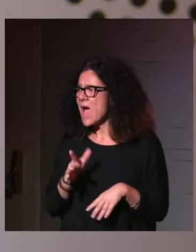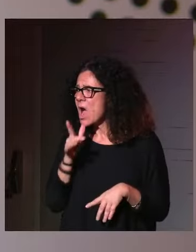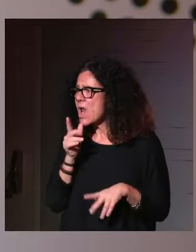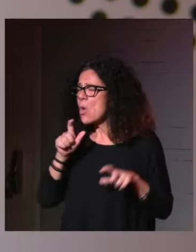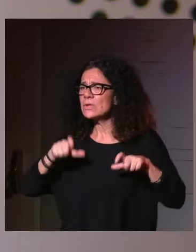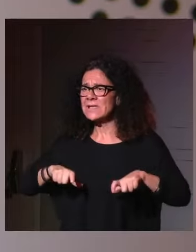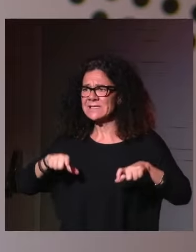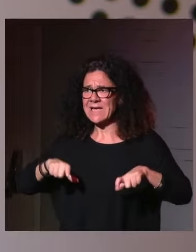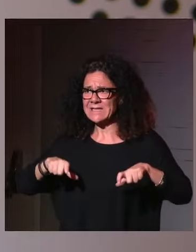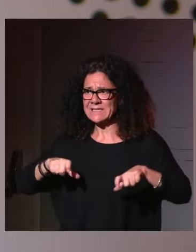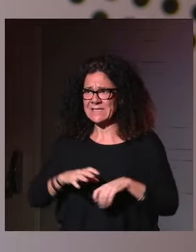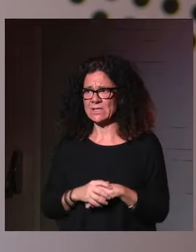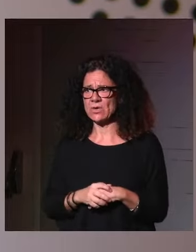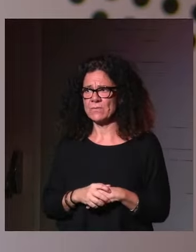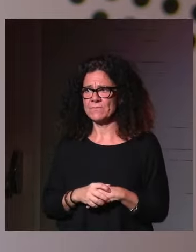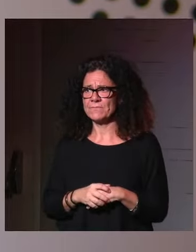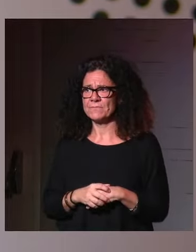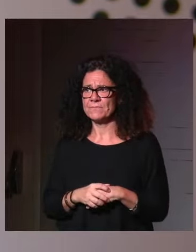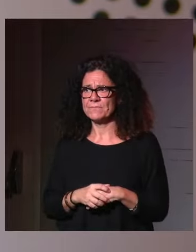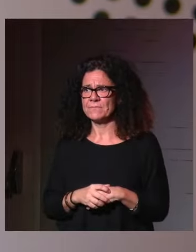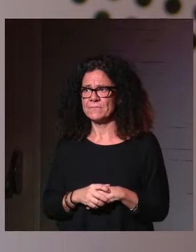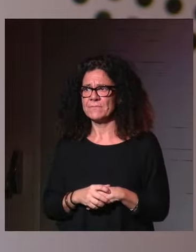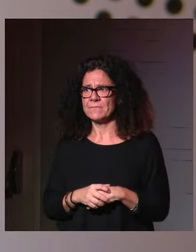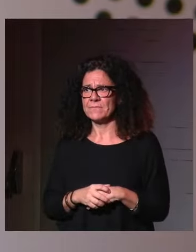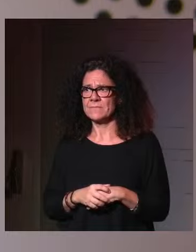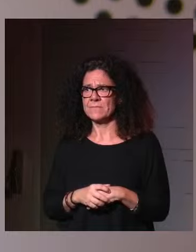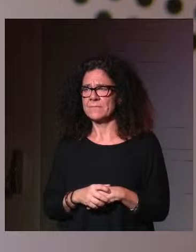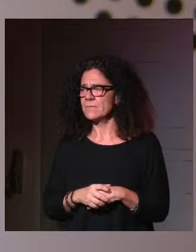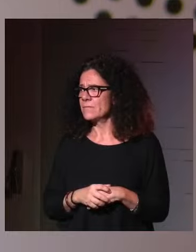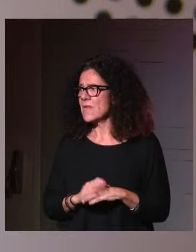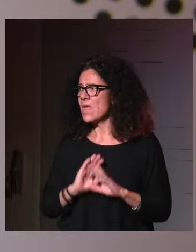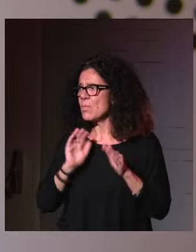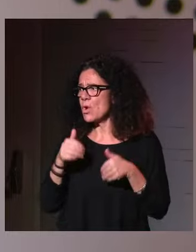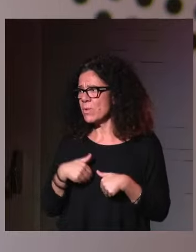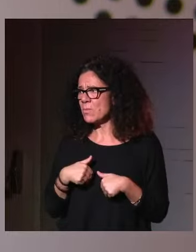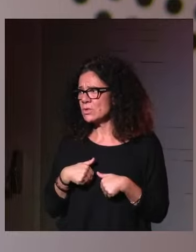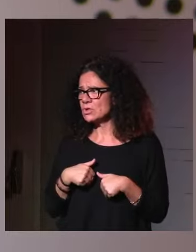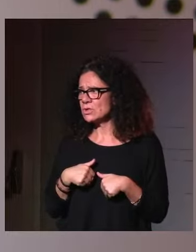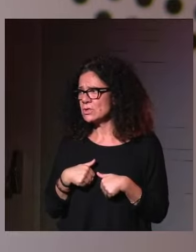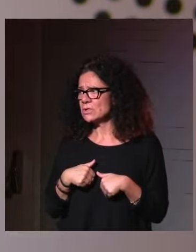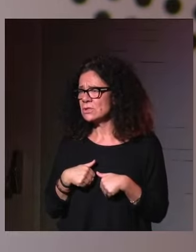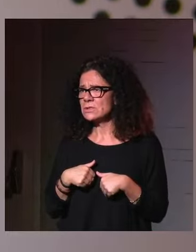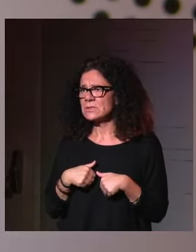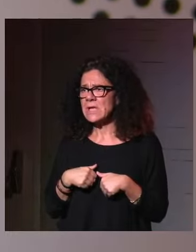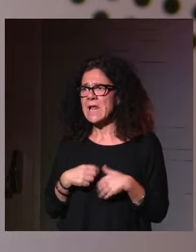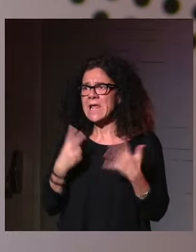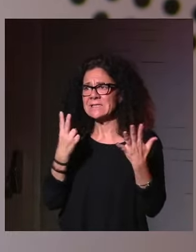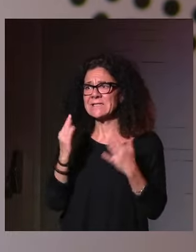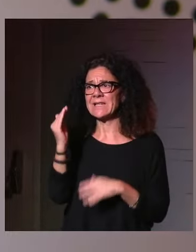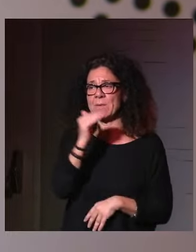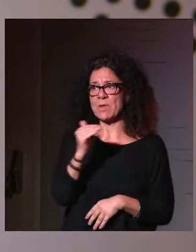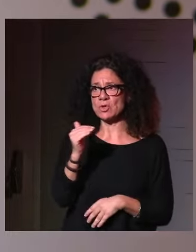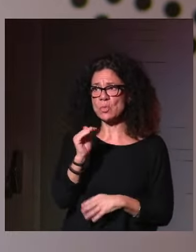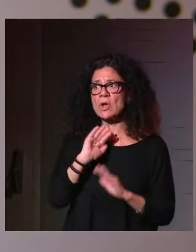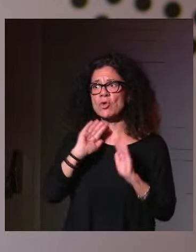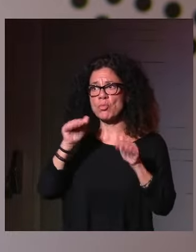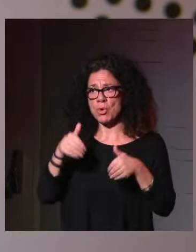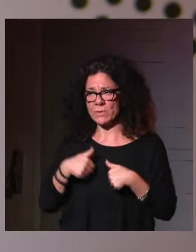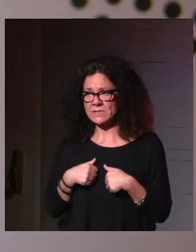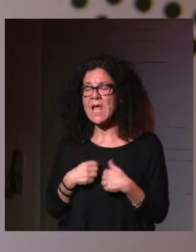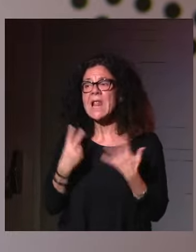descansito tenéis 20 minutos para estirar las piernas y sigi a las